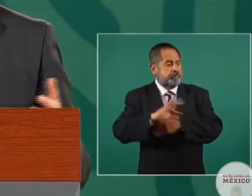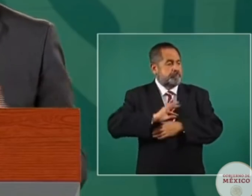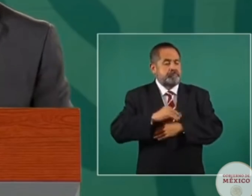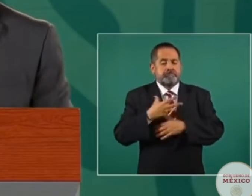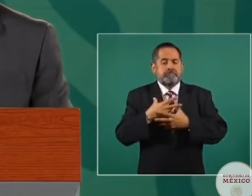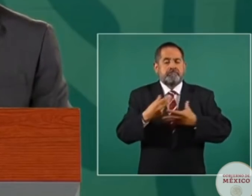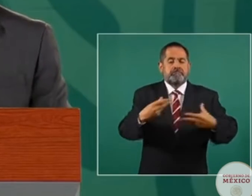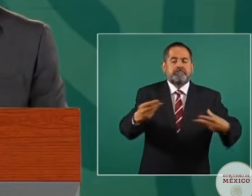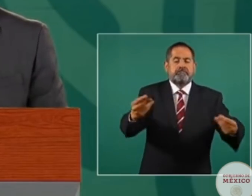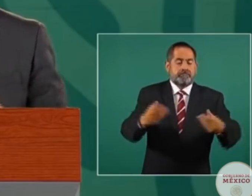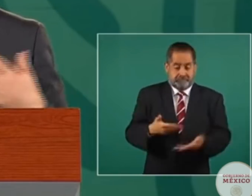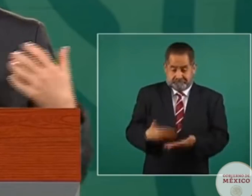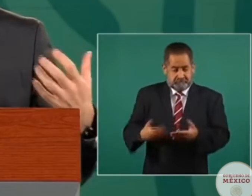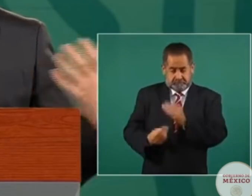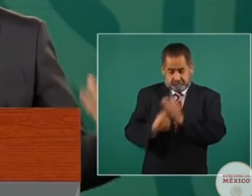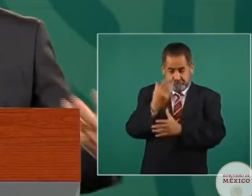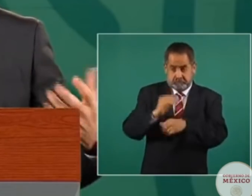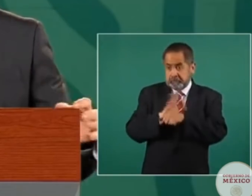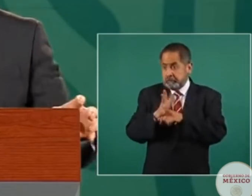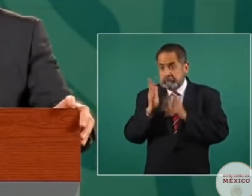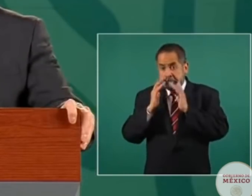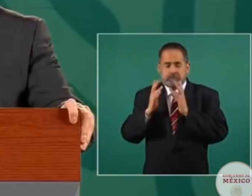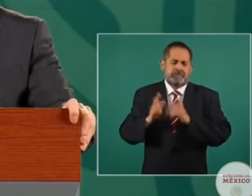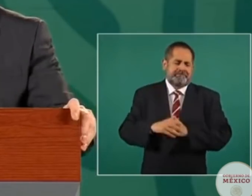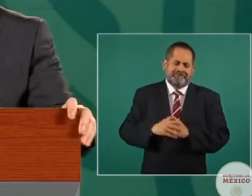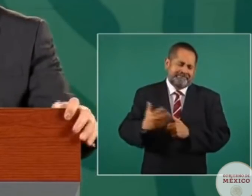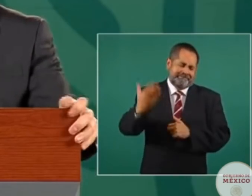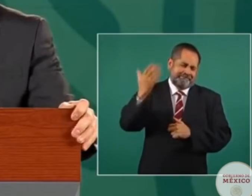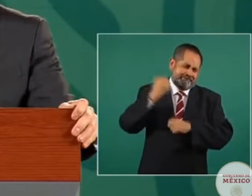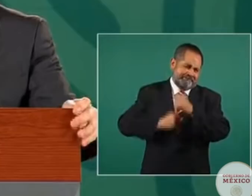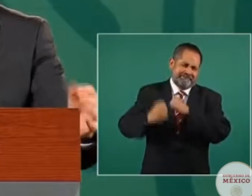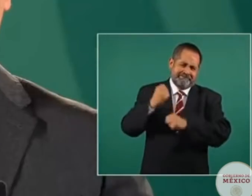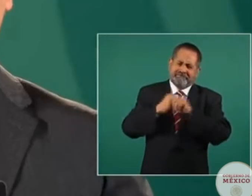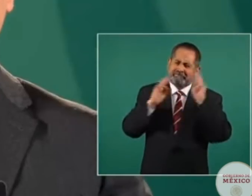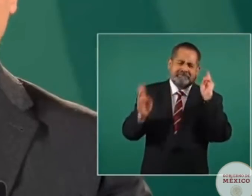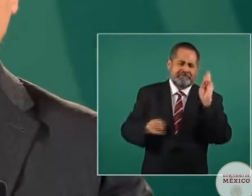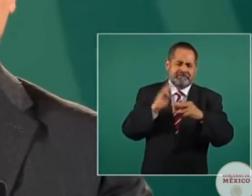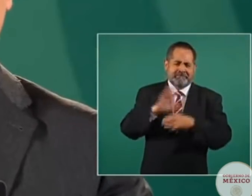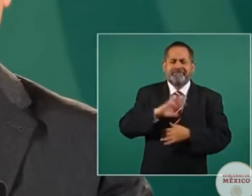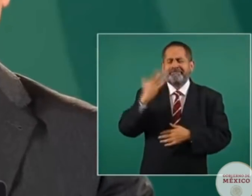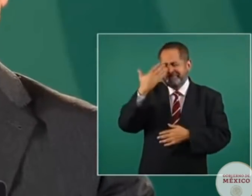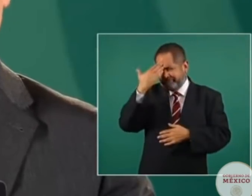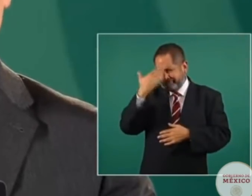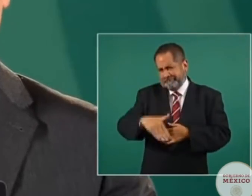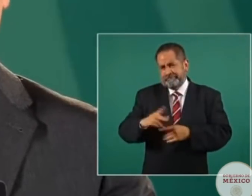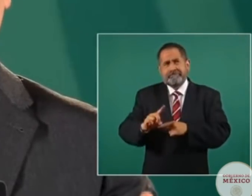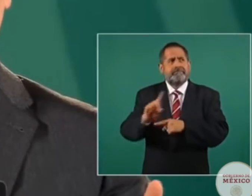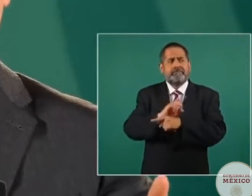no viene de ahora del COVID, esto es algo que la comunidad de salud global del mundo ha analizado al menos